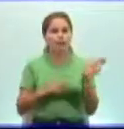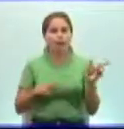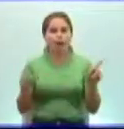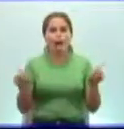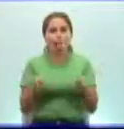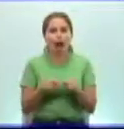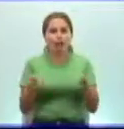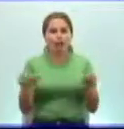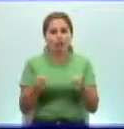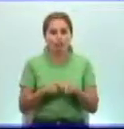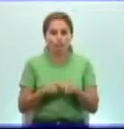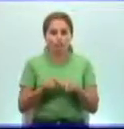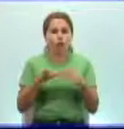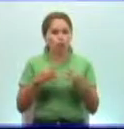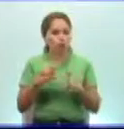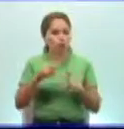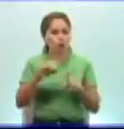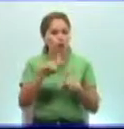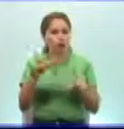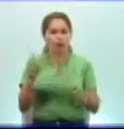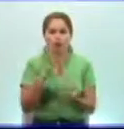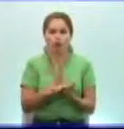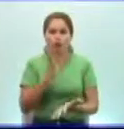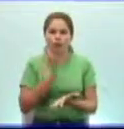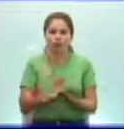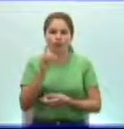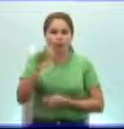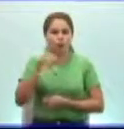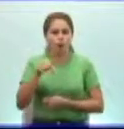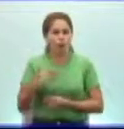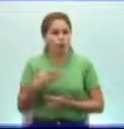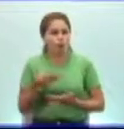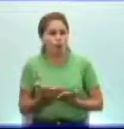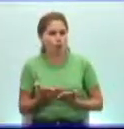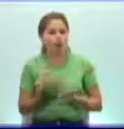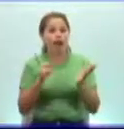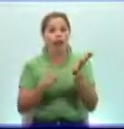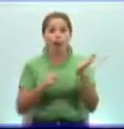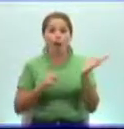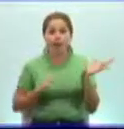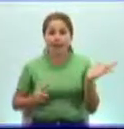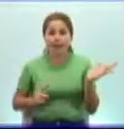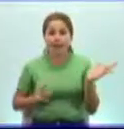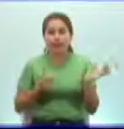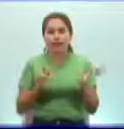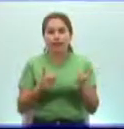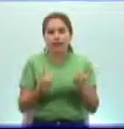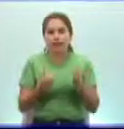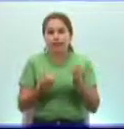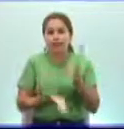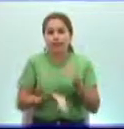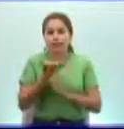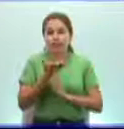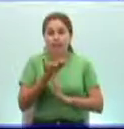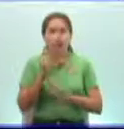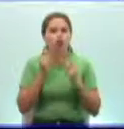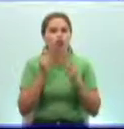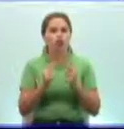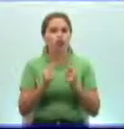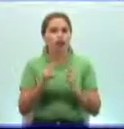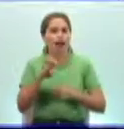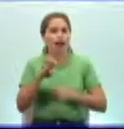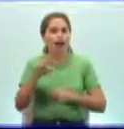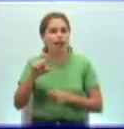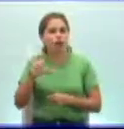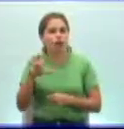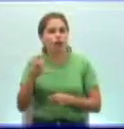Magnetismo. Y bueno, el asunto de nuestra clase hoy será entonces corriente eléctrica, intensidad de la corriente, fuerza electromotriz,